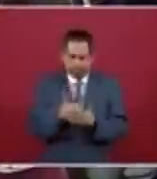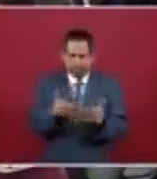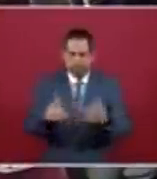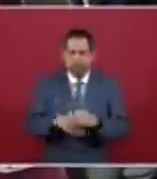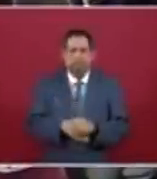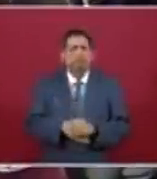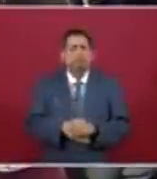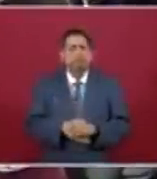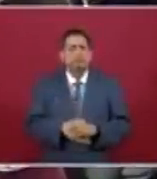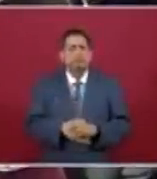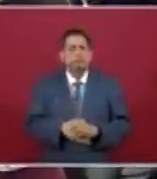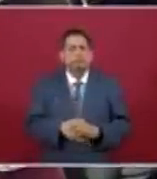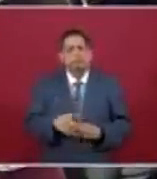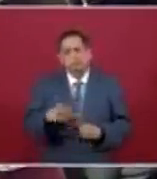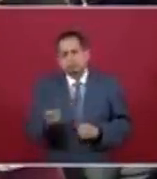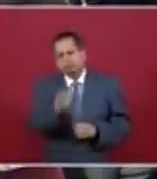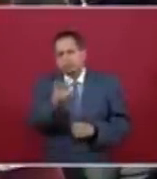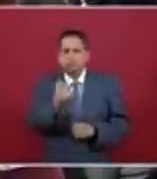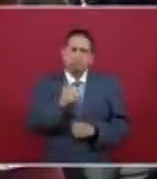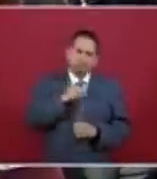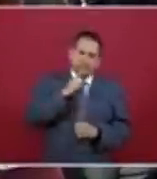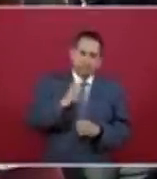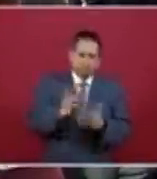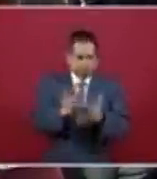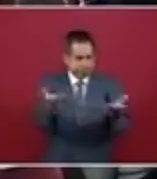de preguntas y respuestas.